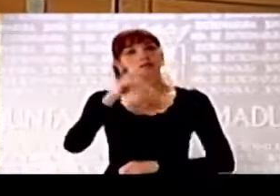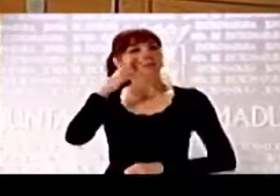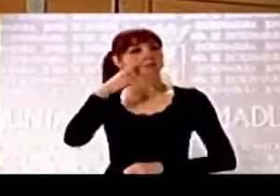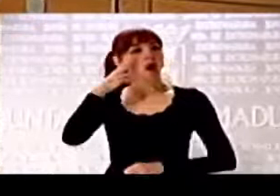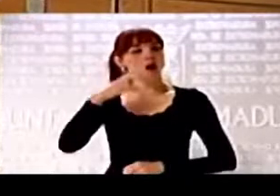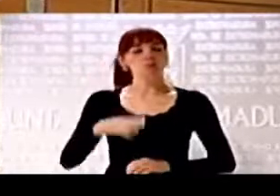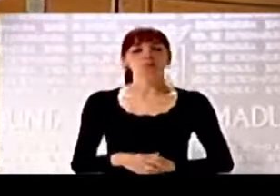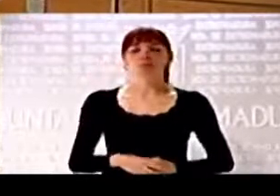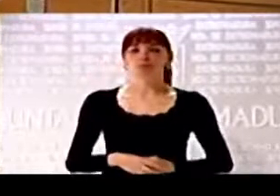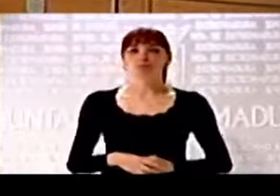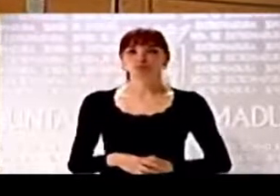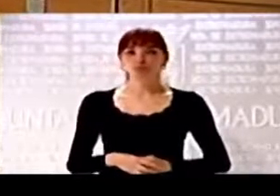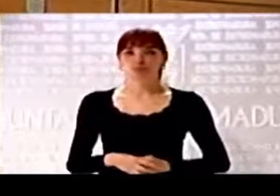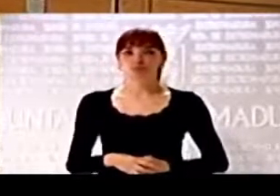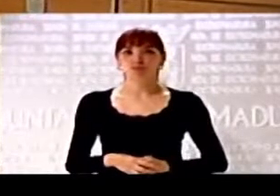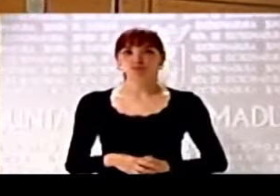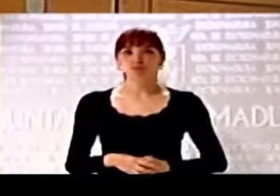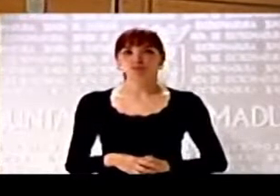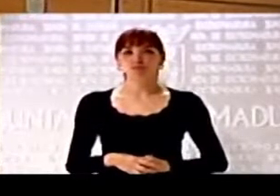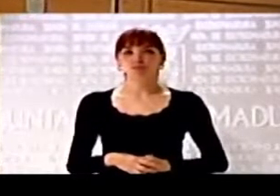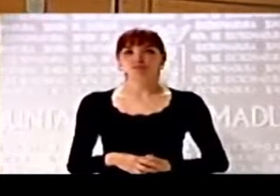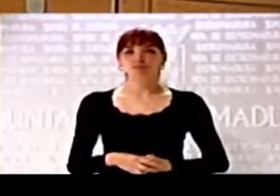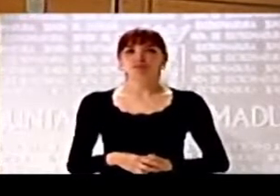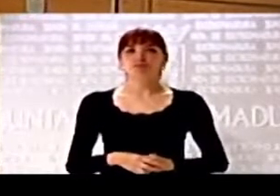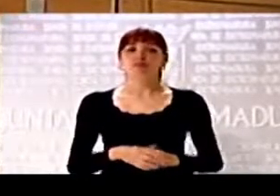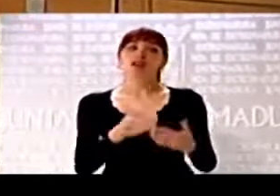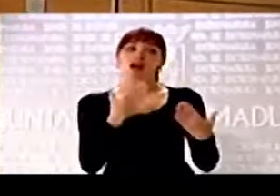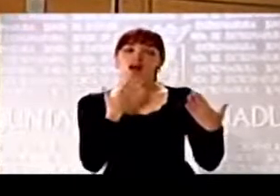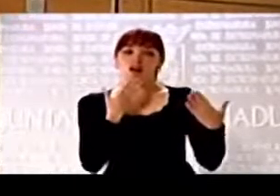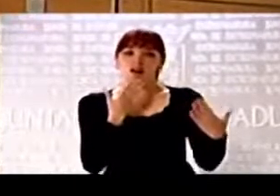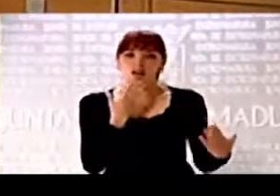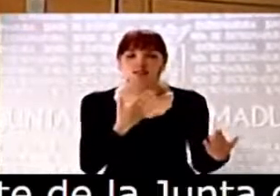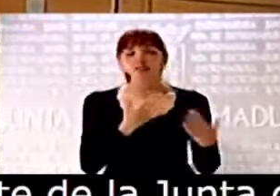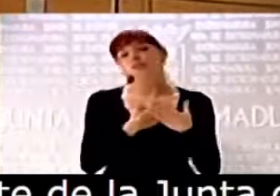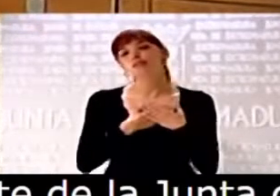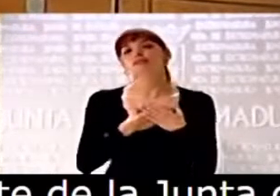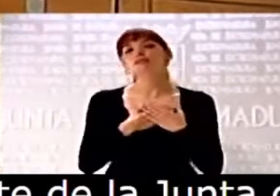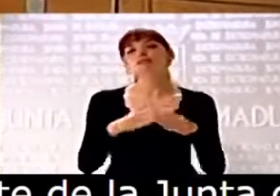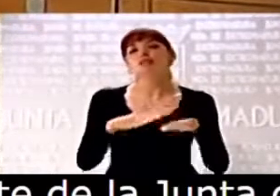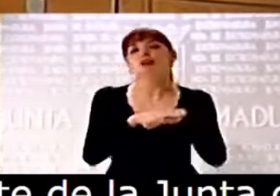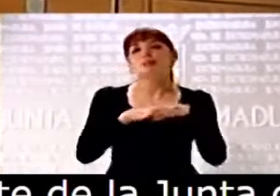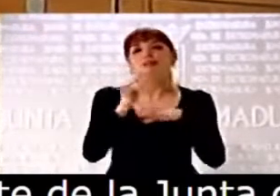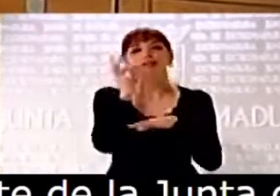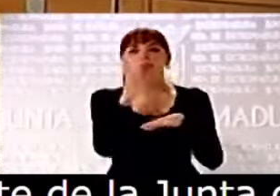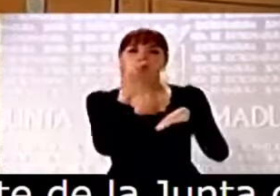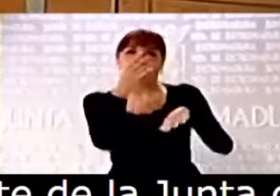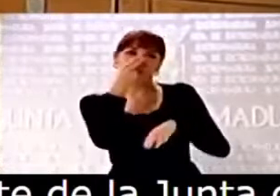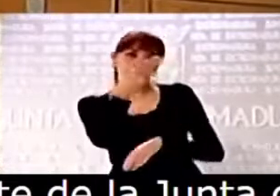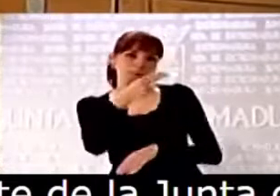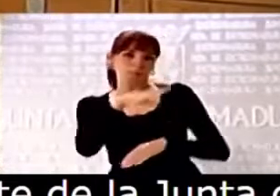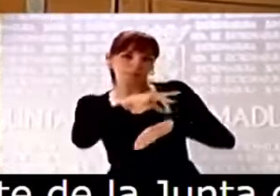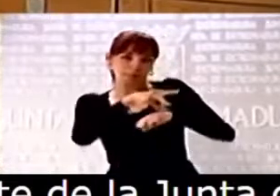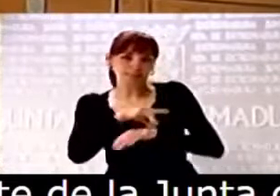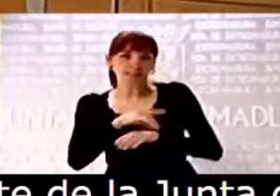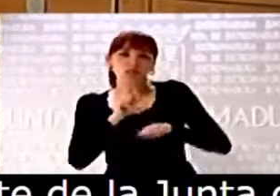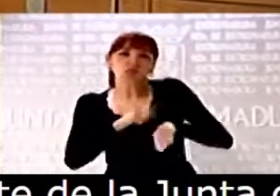Vara. Bueno, pues muchas gracias, querida ministra, por tu visita, por tu